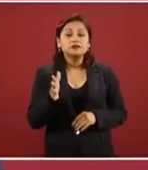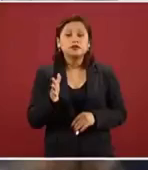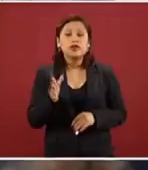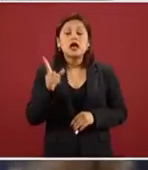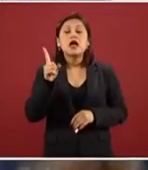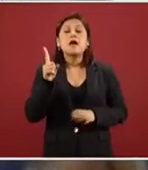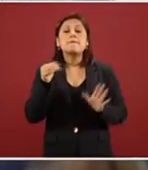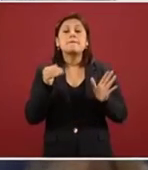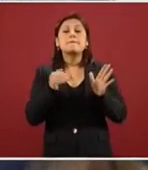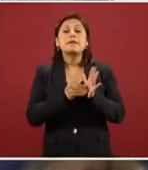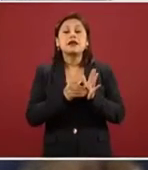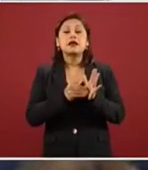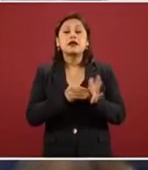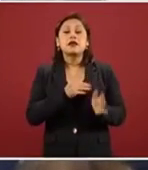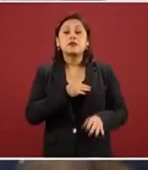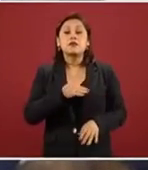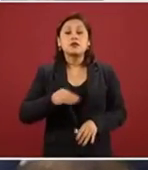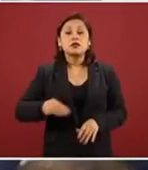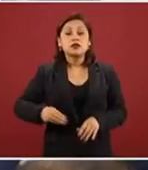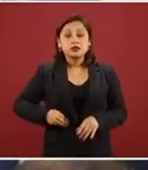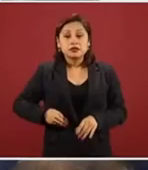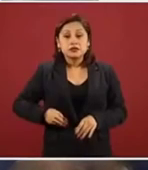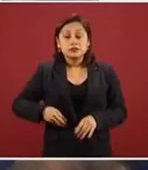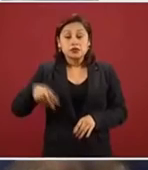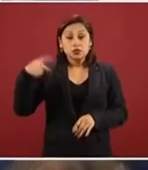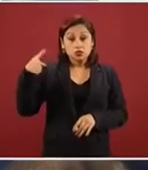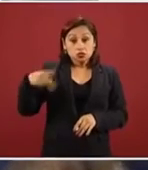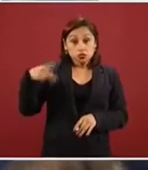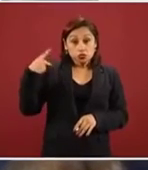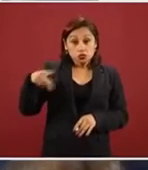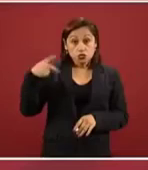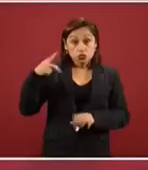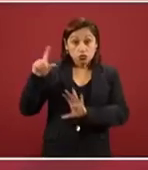1,000 municipios que su presupuesto anual,